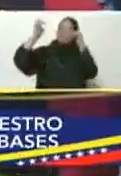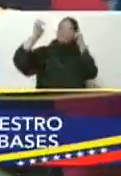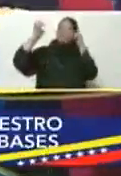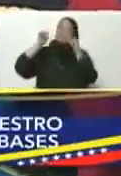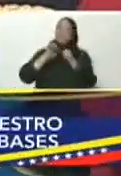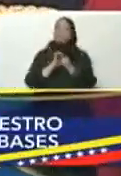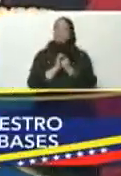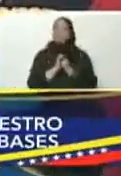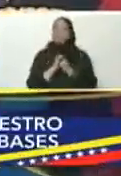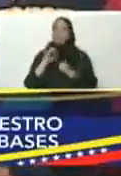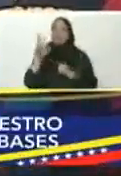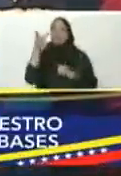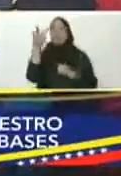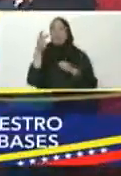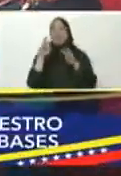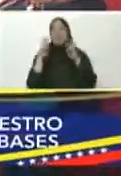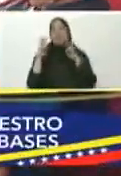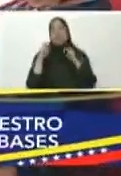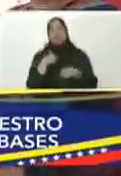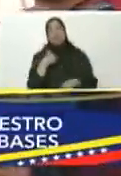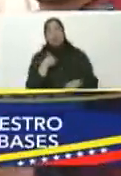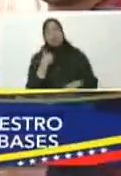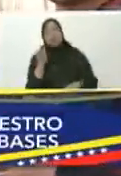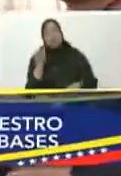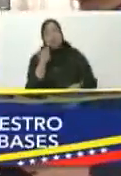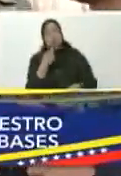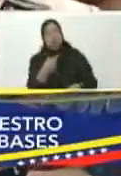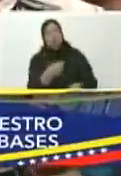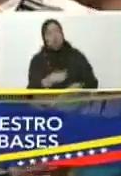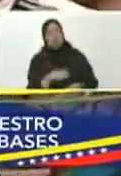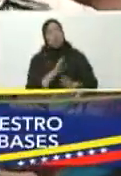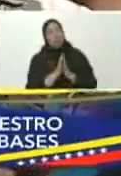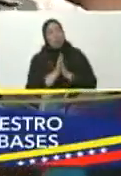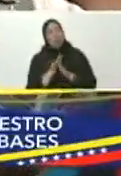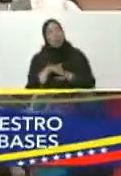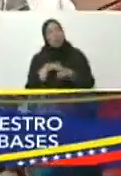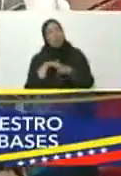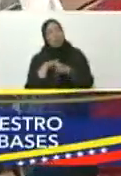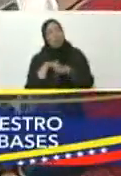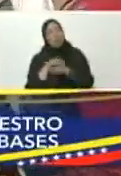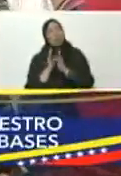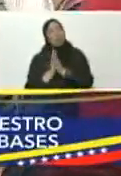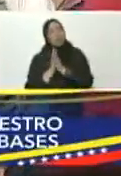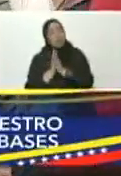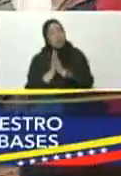Continuamos con el tercer... Tercer tema. No, yo soy el que estoy leyendo. Ok. Vale.